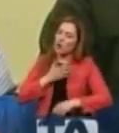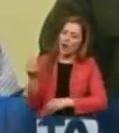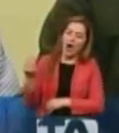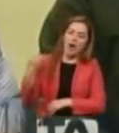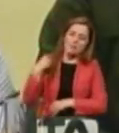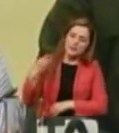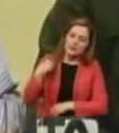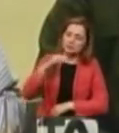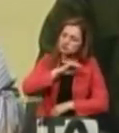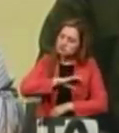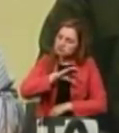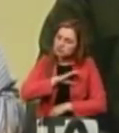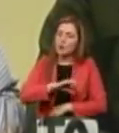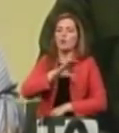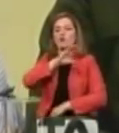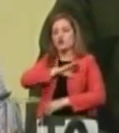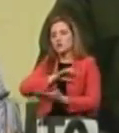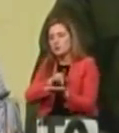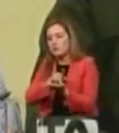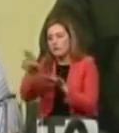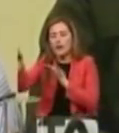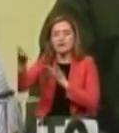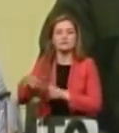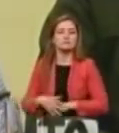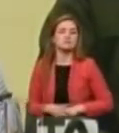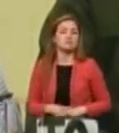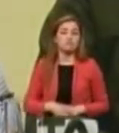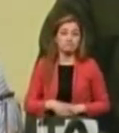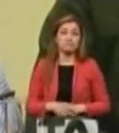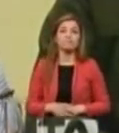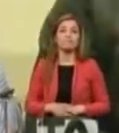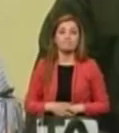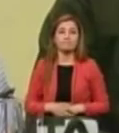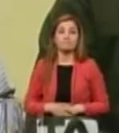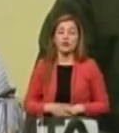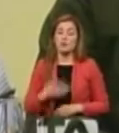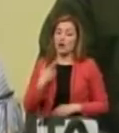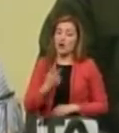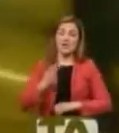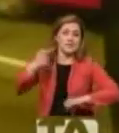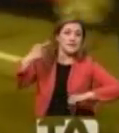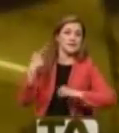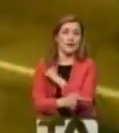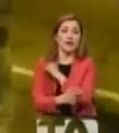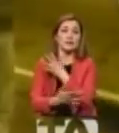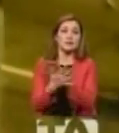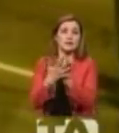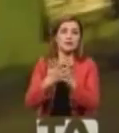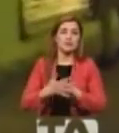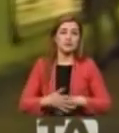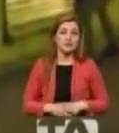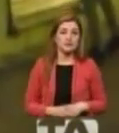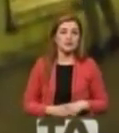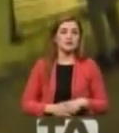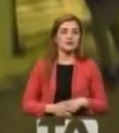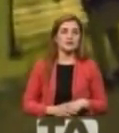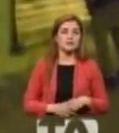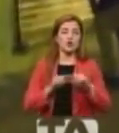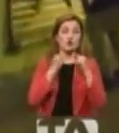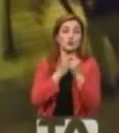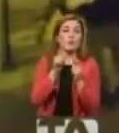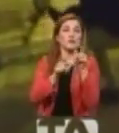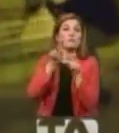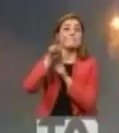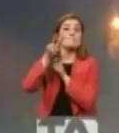los responsables de estos hechos y aplicar sobre ellos todo el rigor de la ley. La banda integrada por alrededor de